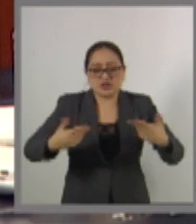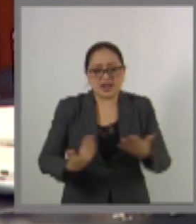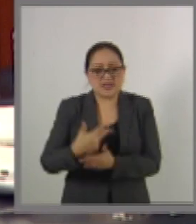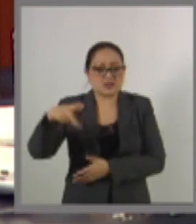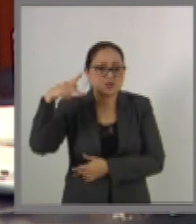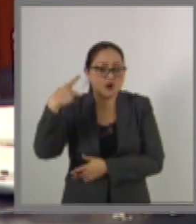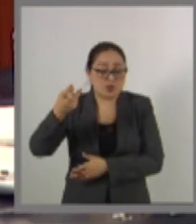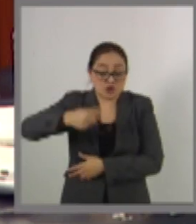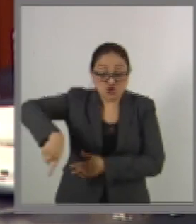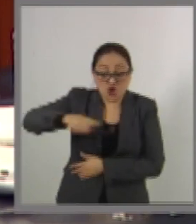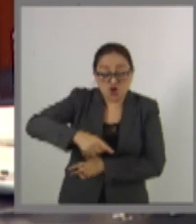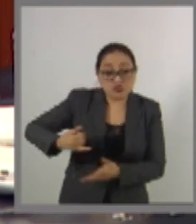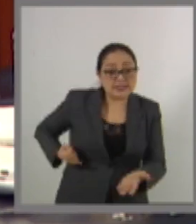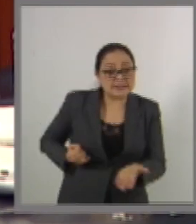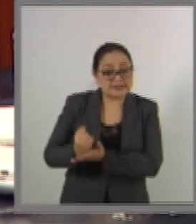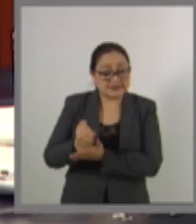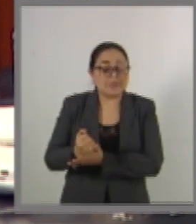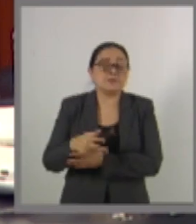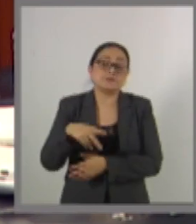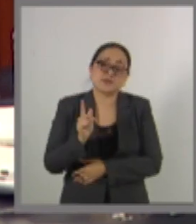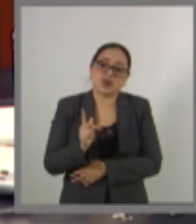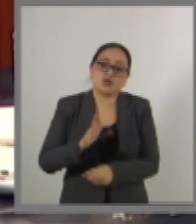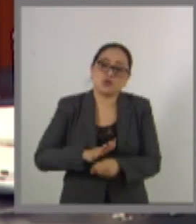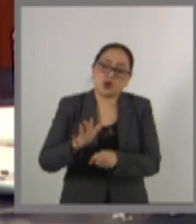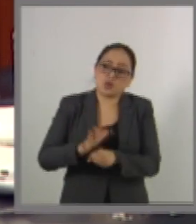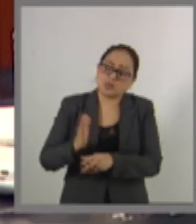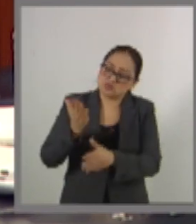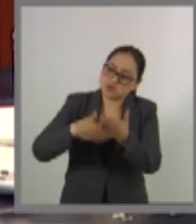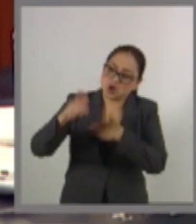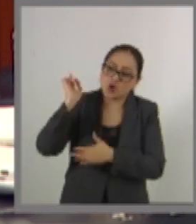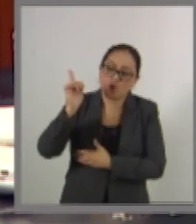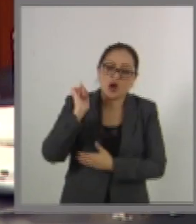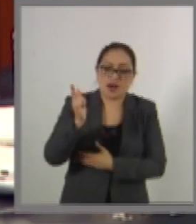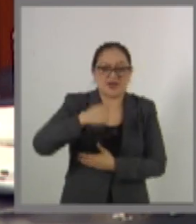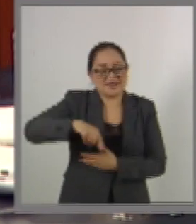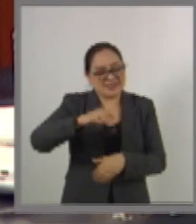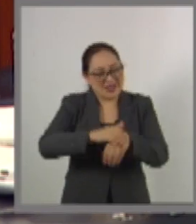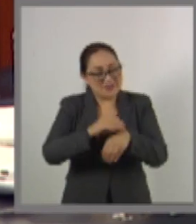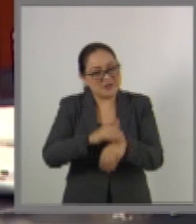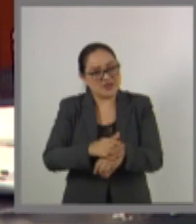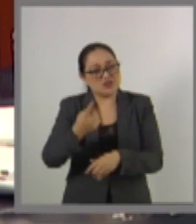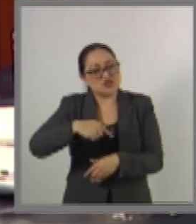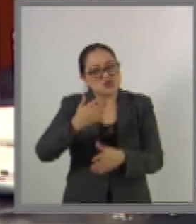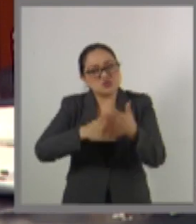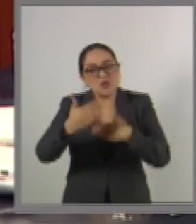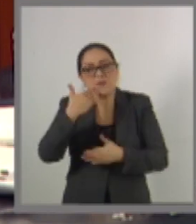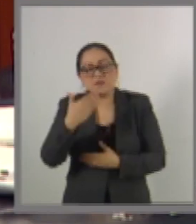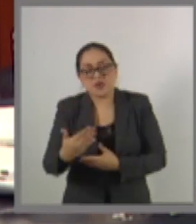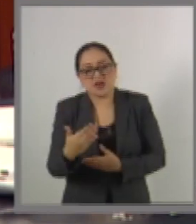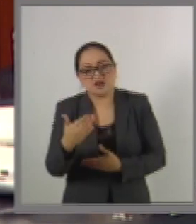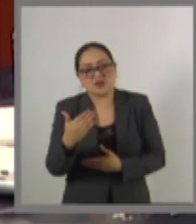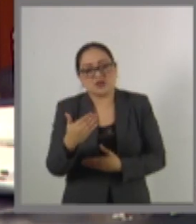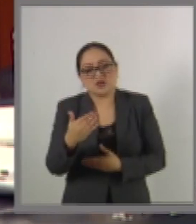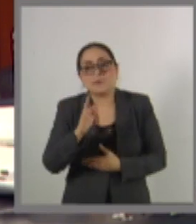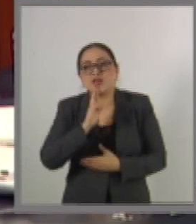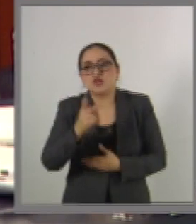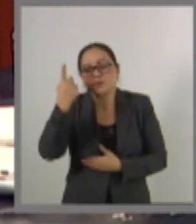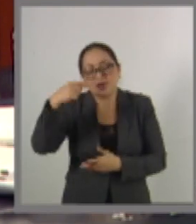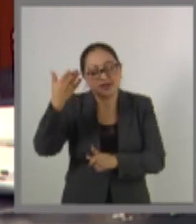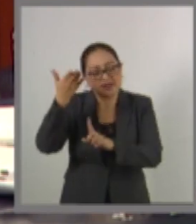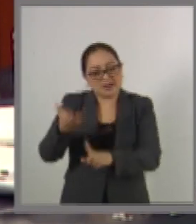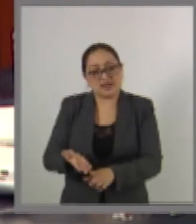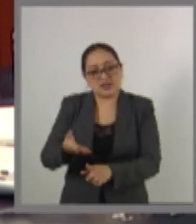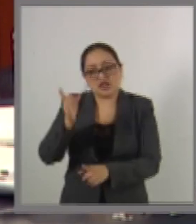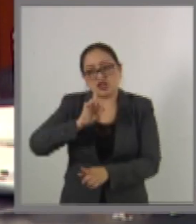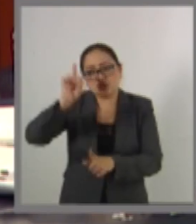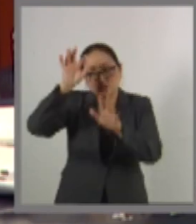que decidan. Pero finalmente eres nuestro amigo y te deseamos siempre lo mejor. Que Dios bendiga todo lo que hagas y